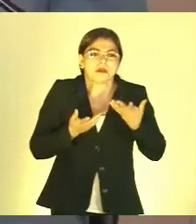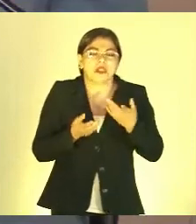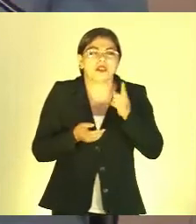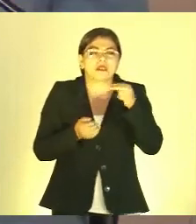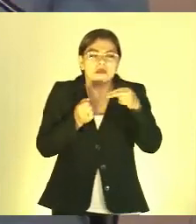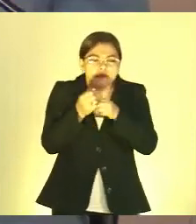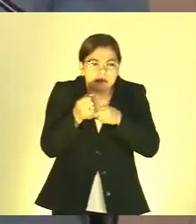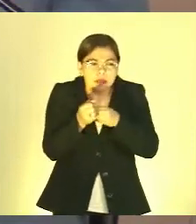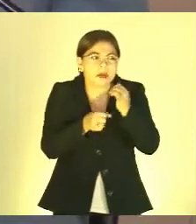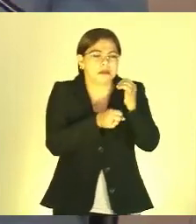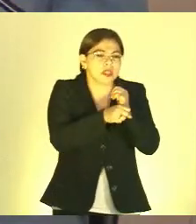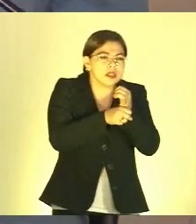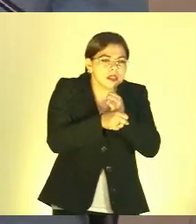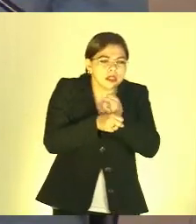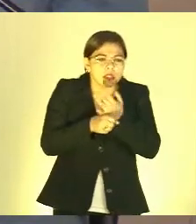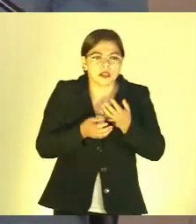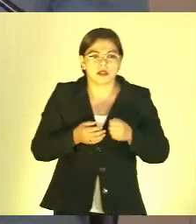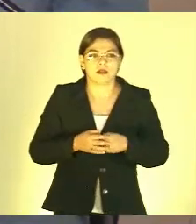hay conspiración,